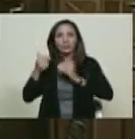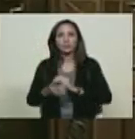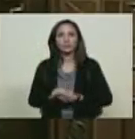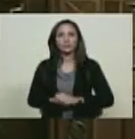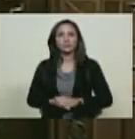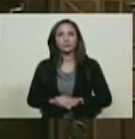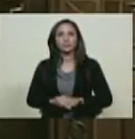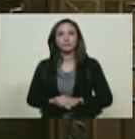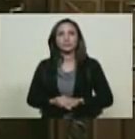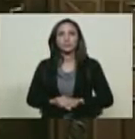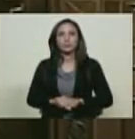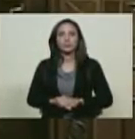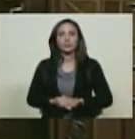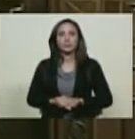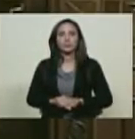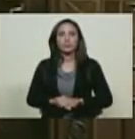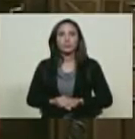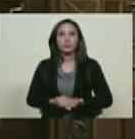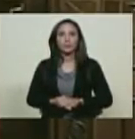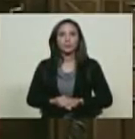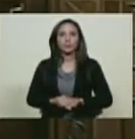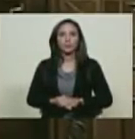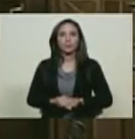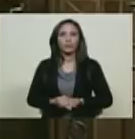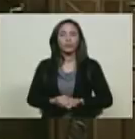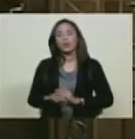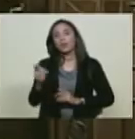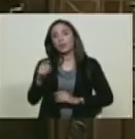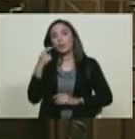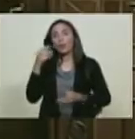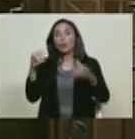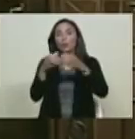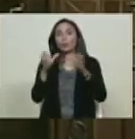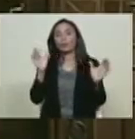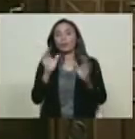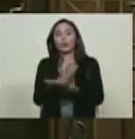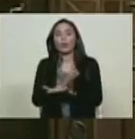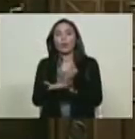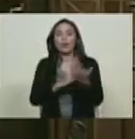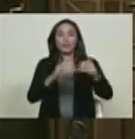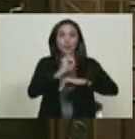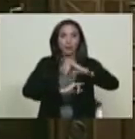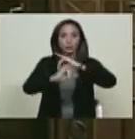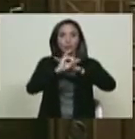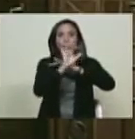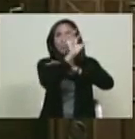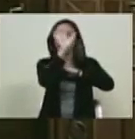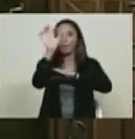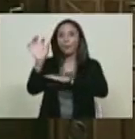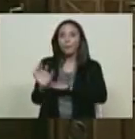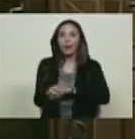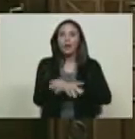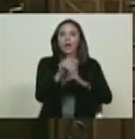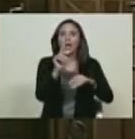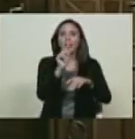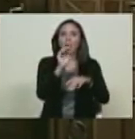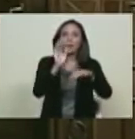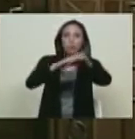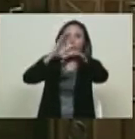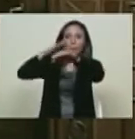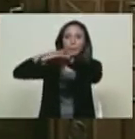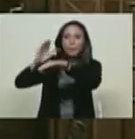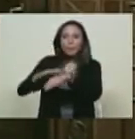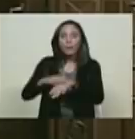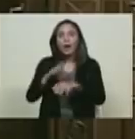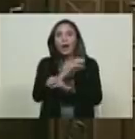Así como pedimos una comisión independiente a nivel internacional, así lo voy a solicitar ante el sistema de